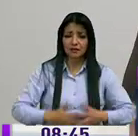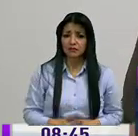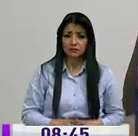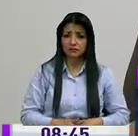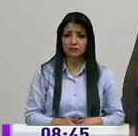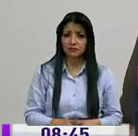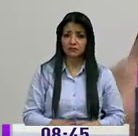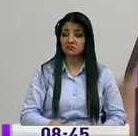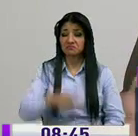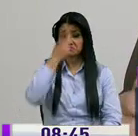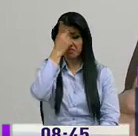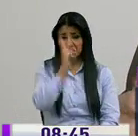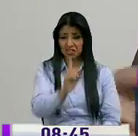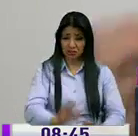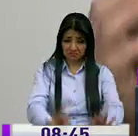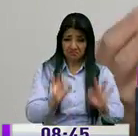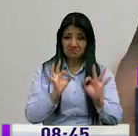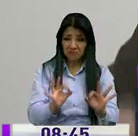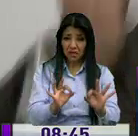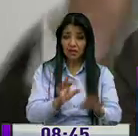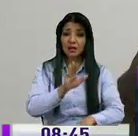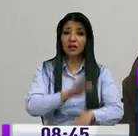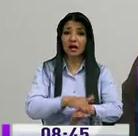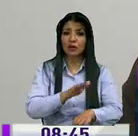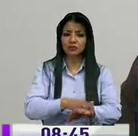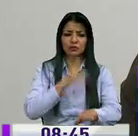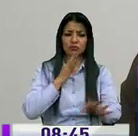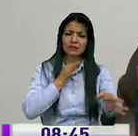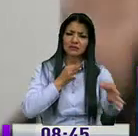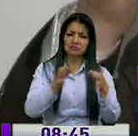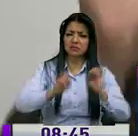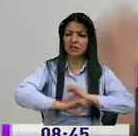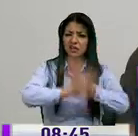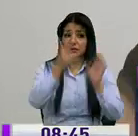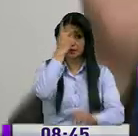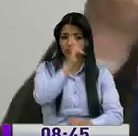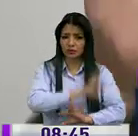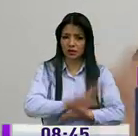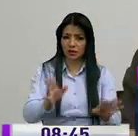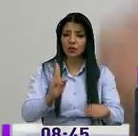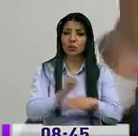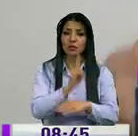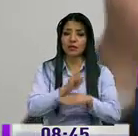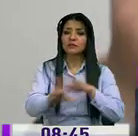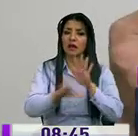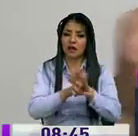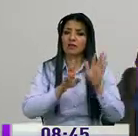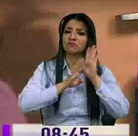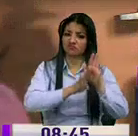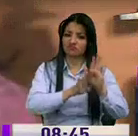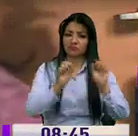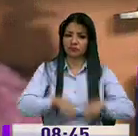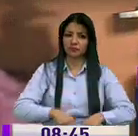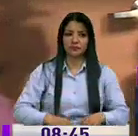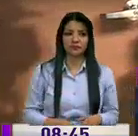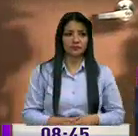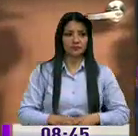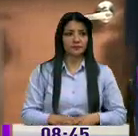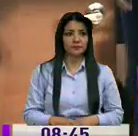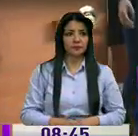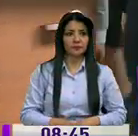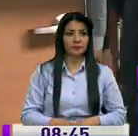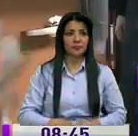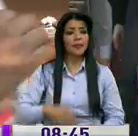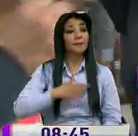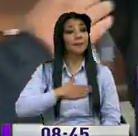tomado una resolución precisamente porque hemos dejado muy claro que utilizamos la ley conforme es debido. Doctor Felipe,